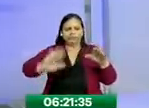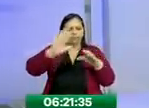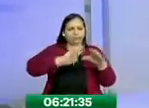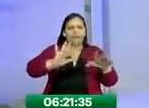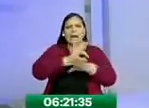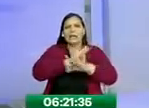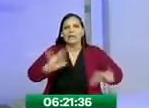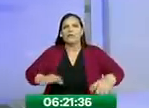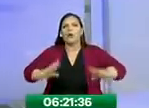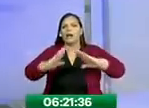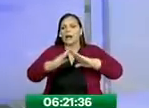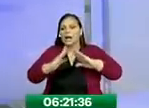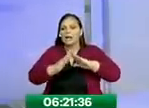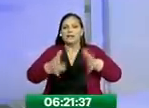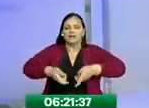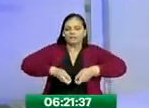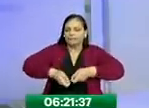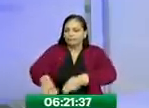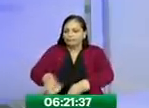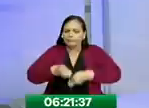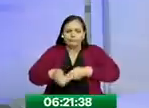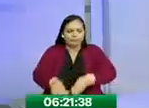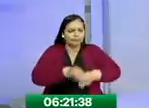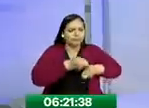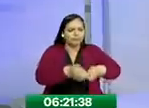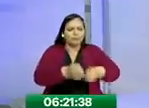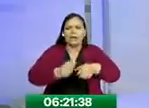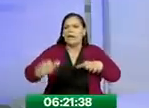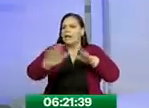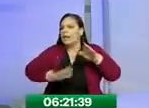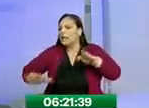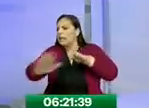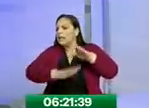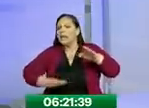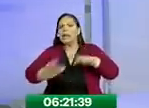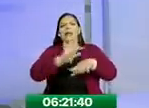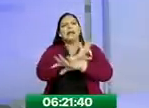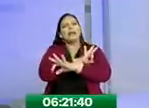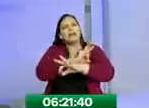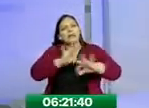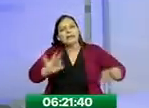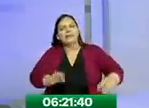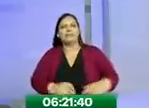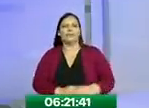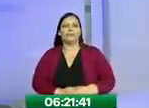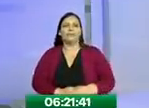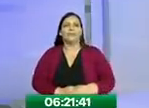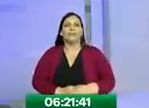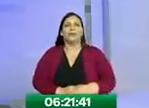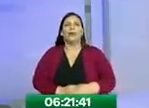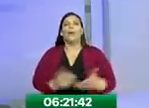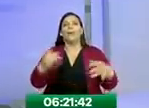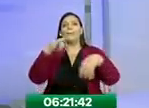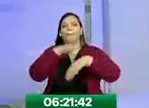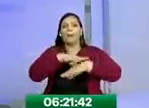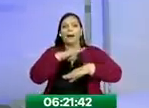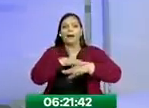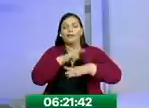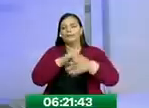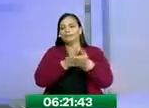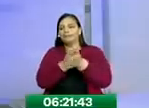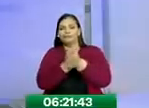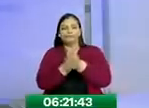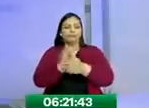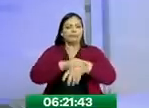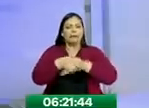poder nosotros erradicar totalmente. Yo sé que es complicado, es difícil, situaciones que a veces uno está o entra en paranoia, ¿no? Que